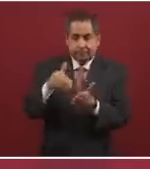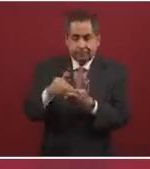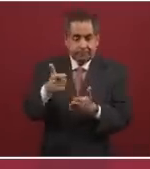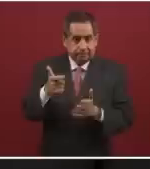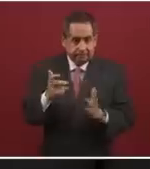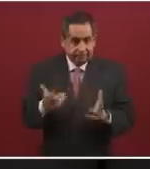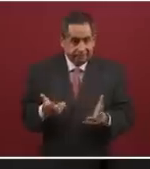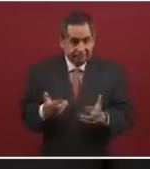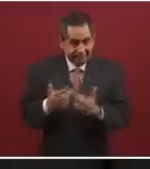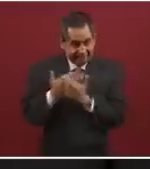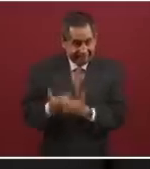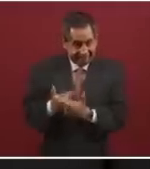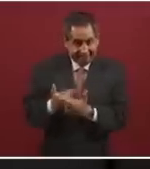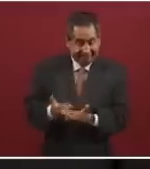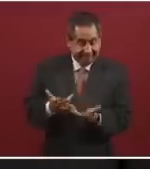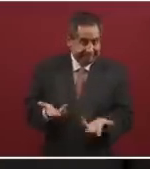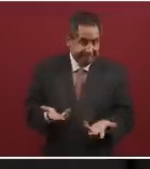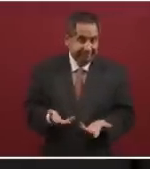6,000 millones.